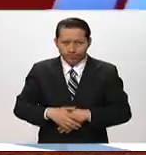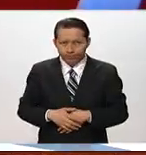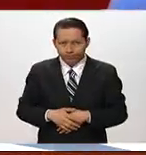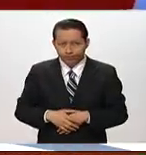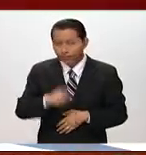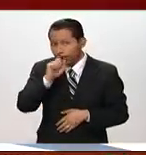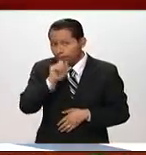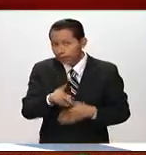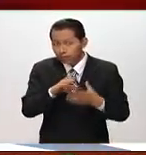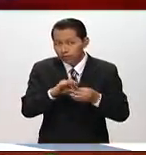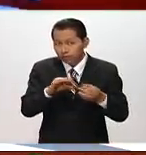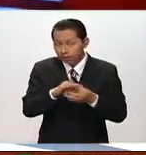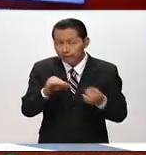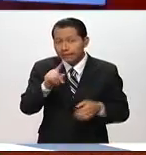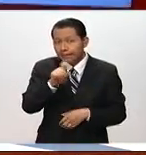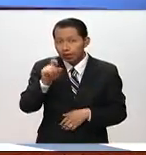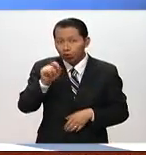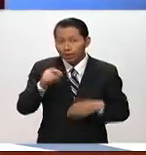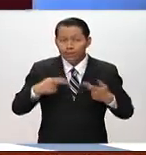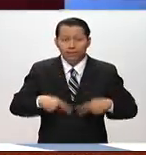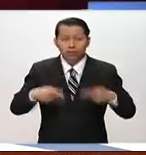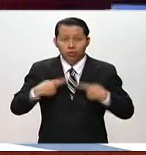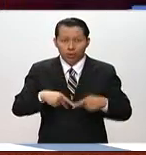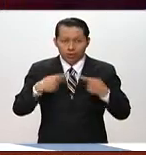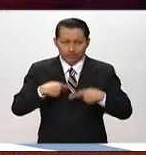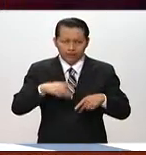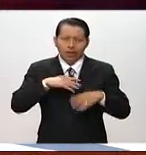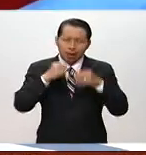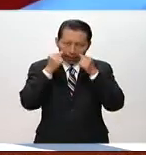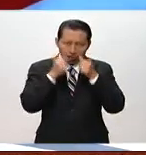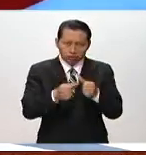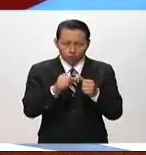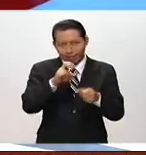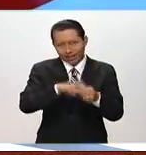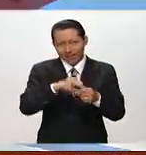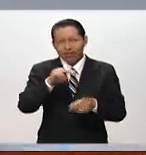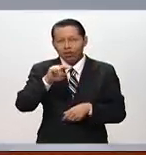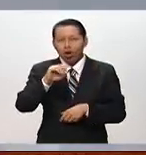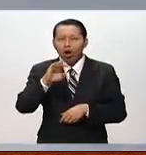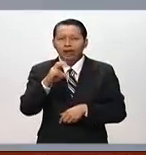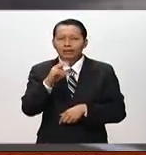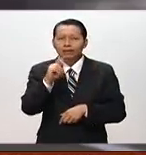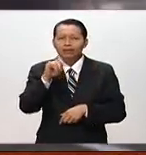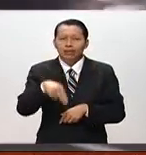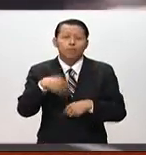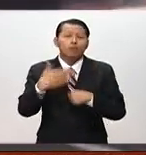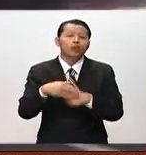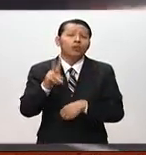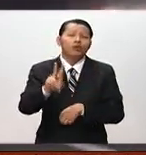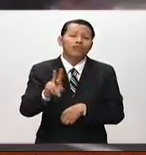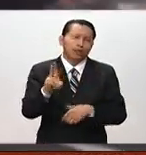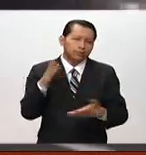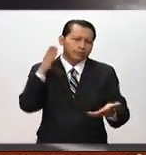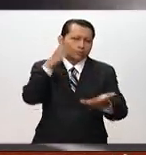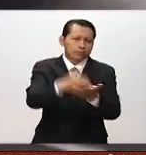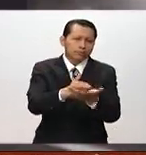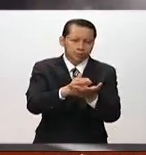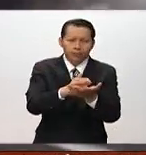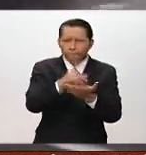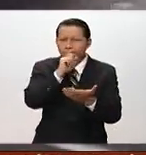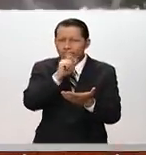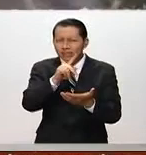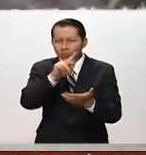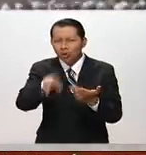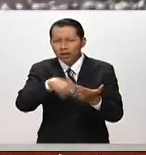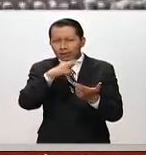También dijo que otras 120 personas fueron atendidas allá en Nochixtlán. Agregó que el próximo viernes estará de nueva cuenta en esa región del país